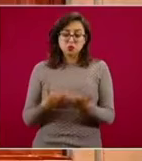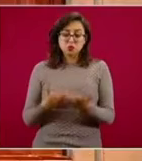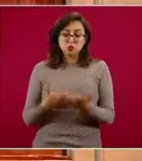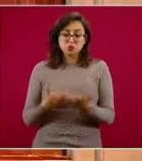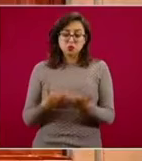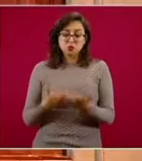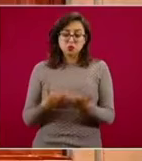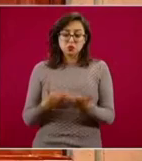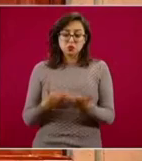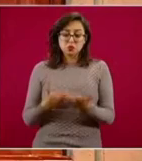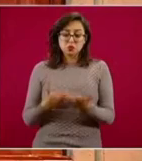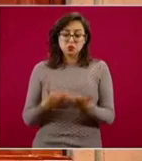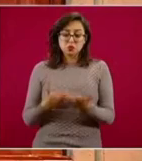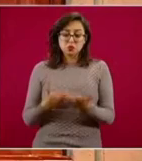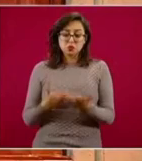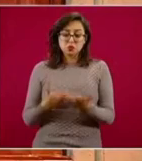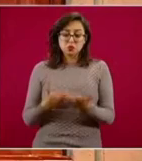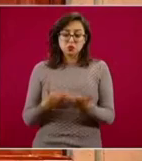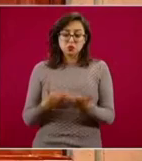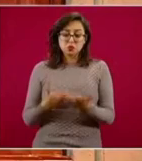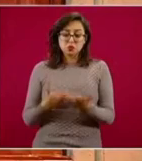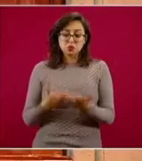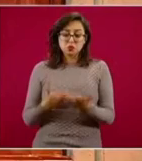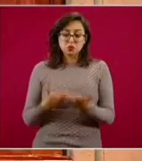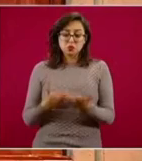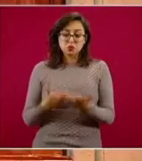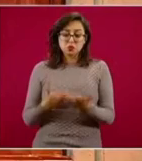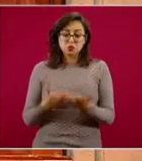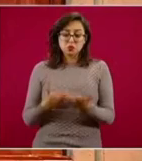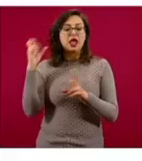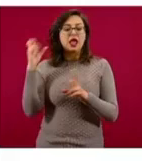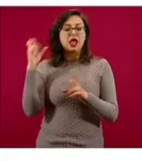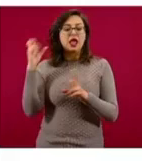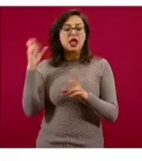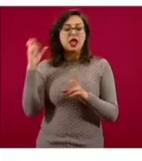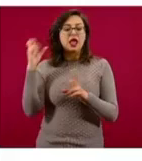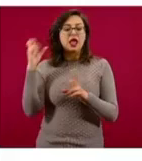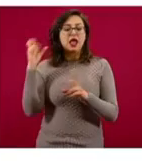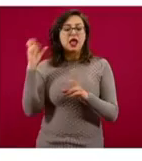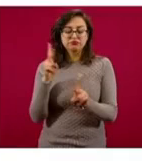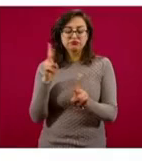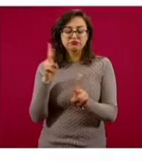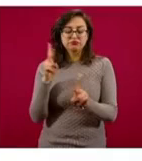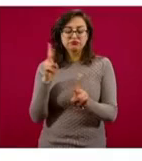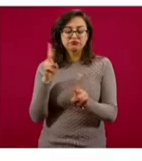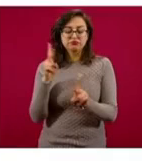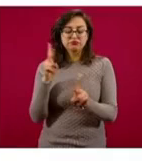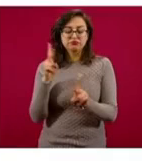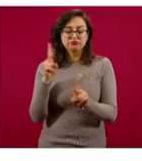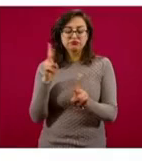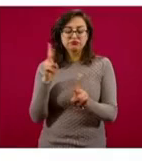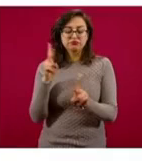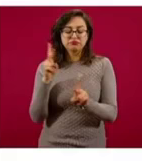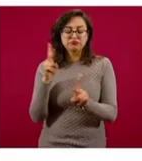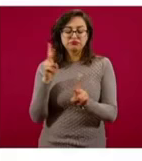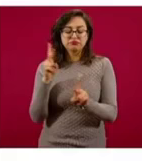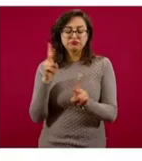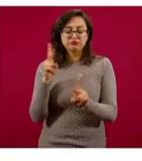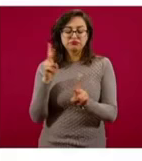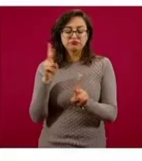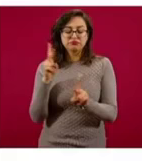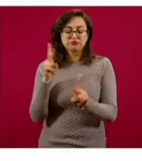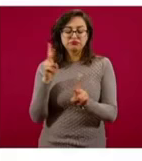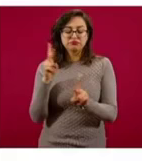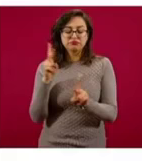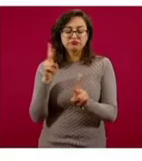enfocamos en las camas con ventilador para los pacientes más críticos. Aquí son solo 3 entidades que superan el